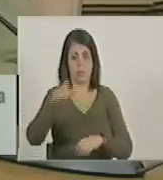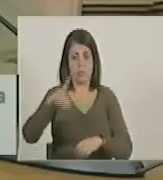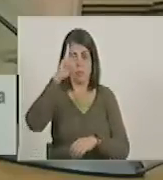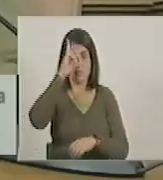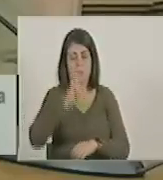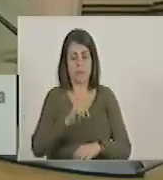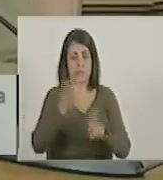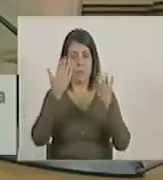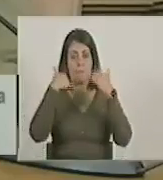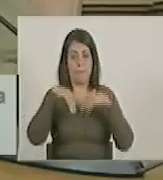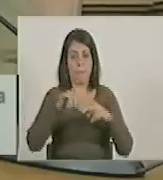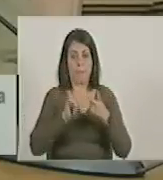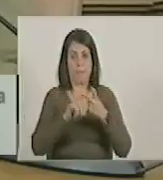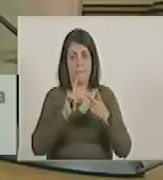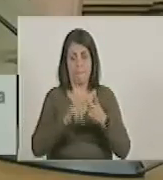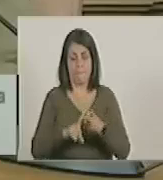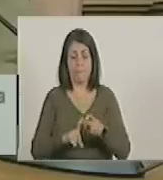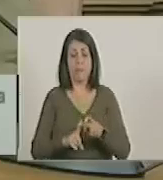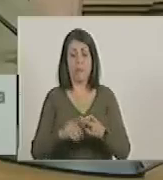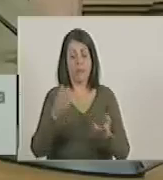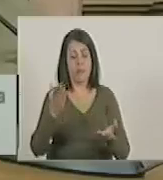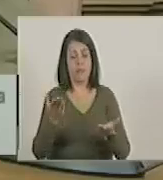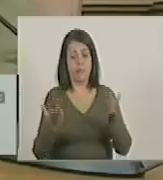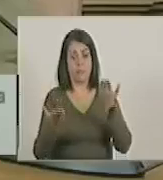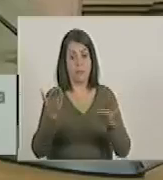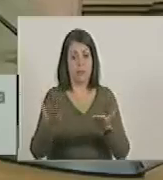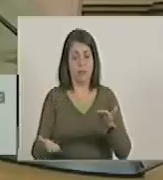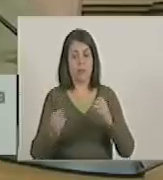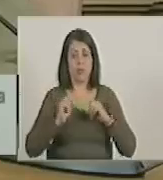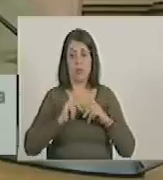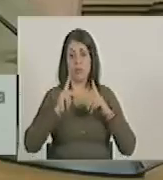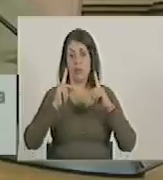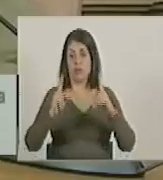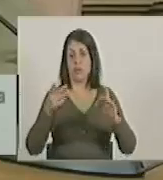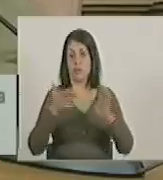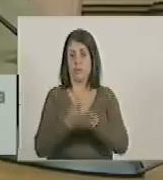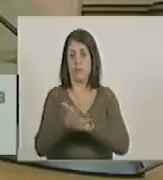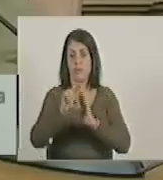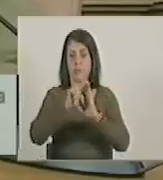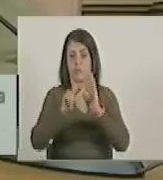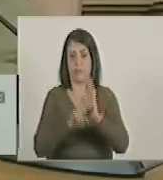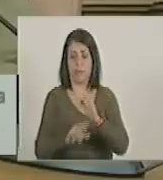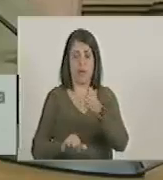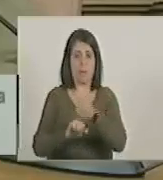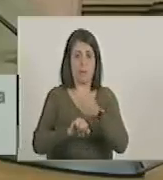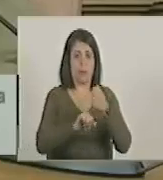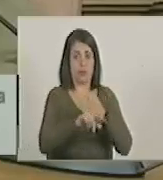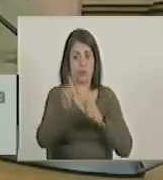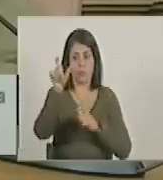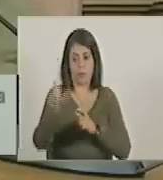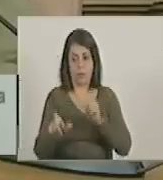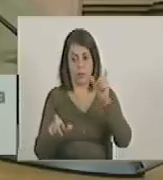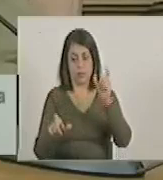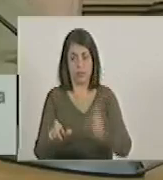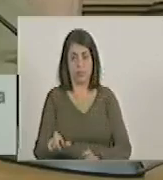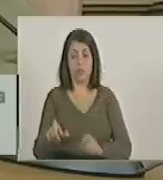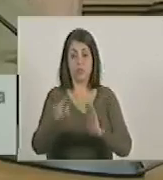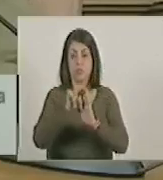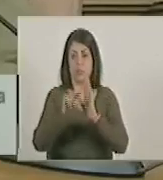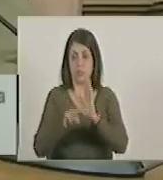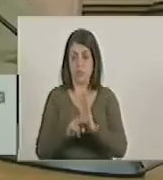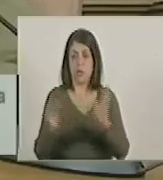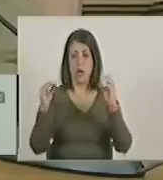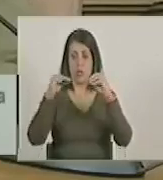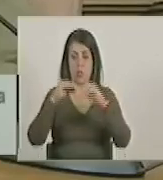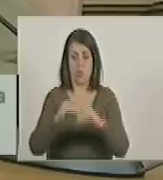con discapacidad. 2. Equiparación de oportunidades a través de medidas de apoyo personalizadas, medidas de